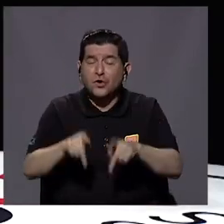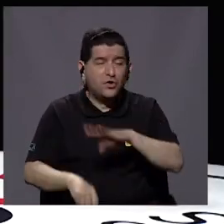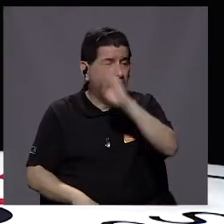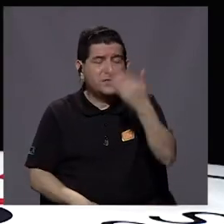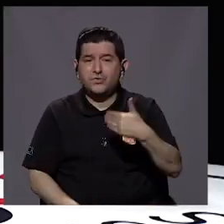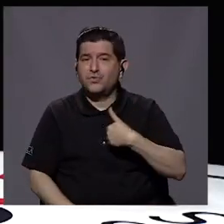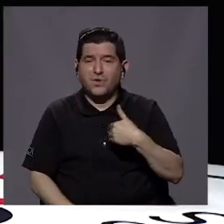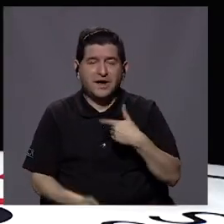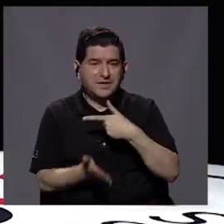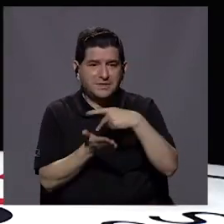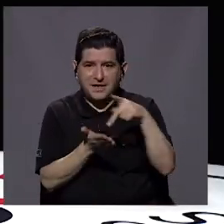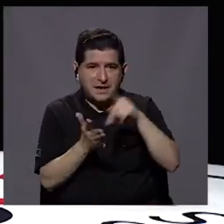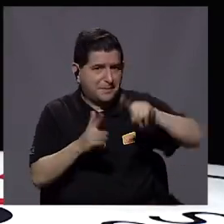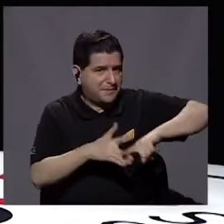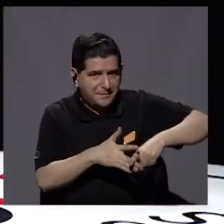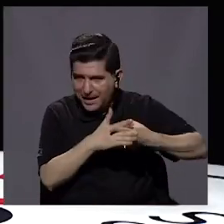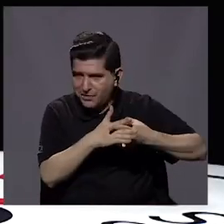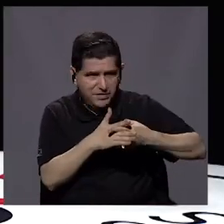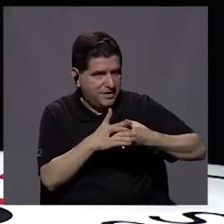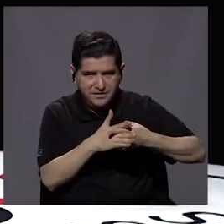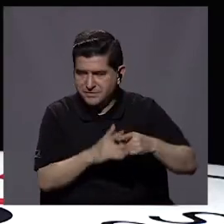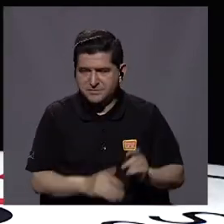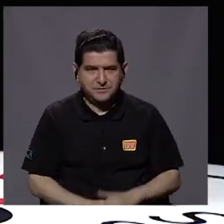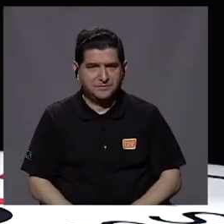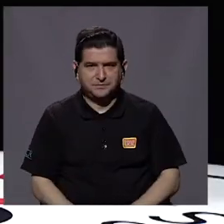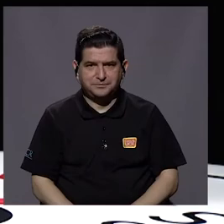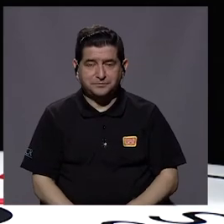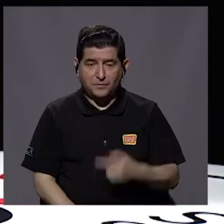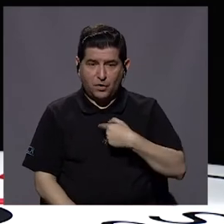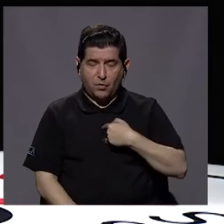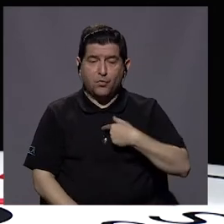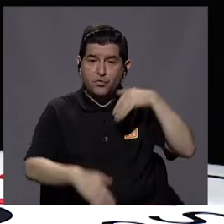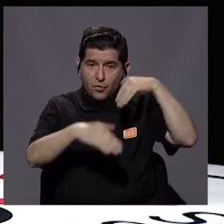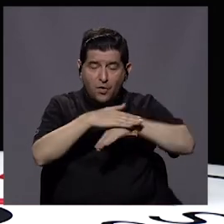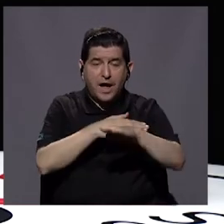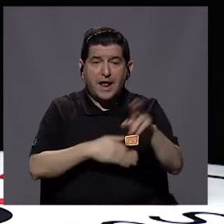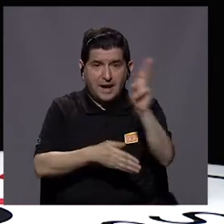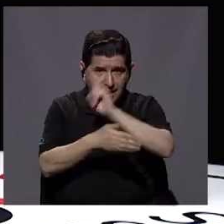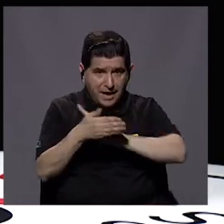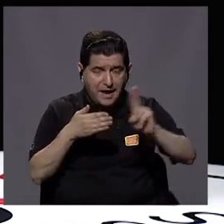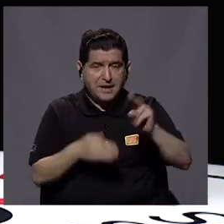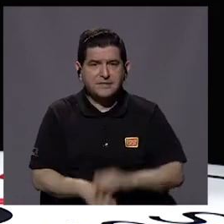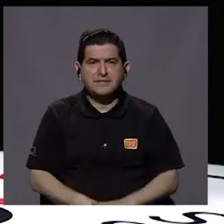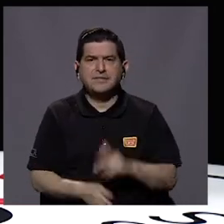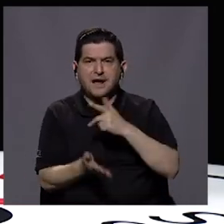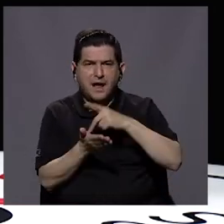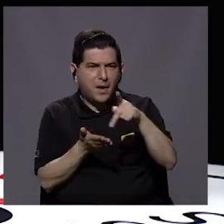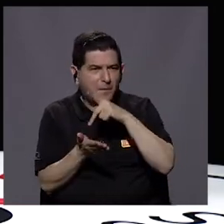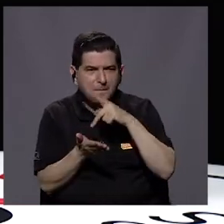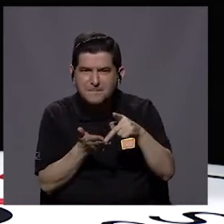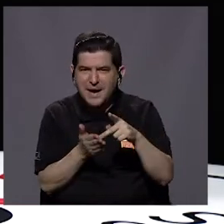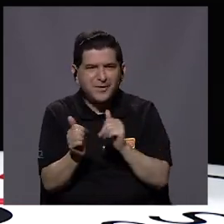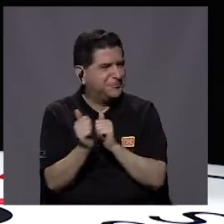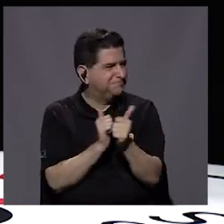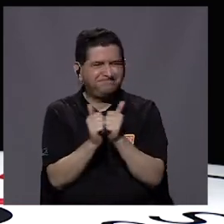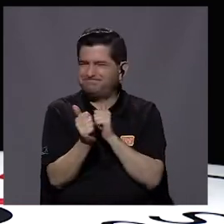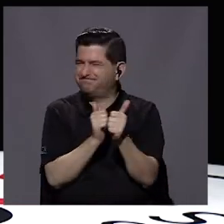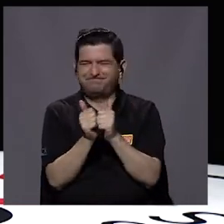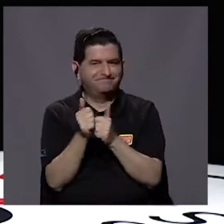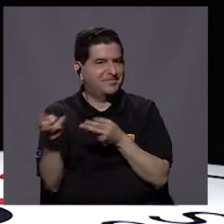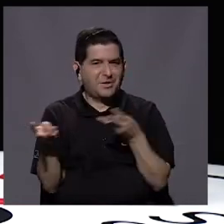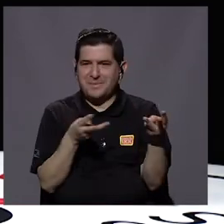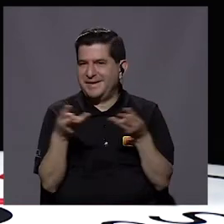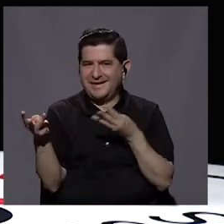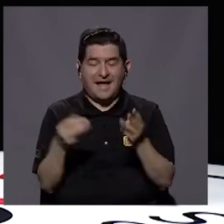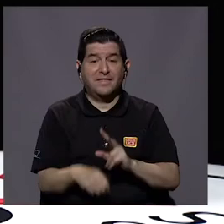estas personas nunca tuvieron esos salarios de entrada, porque cuando uno entra a la universidad tiene un salario que inclusive no es